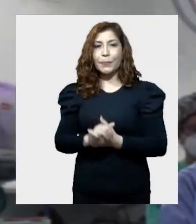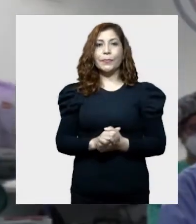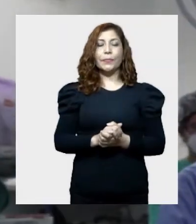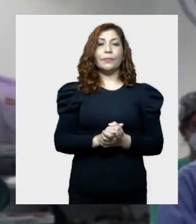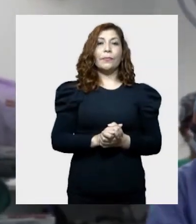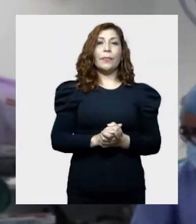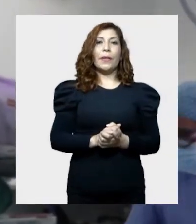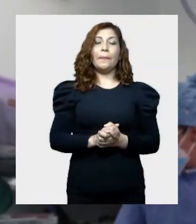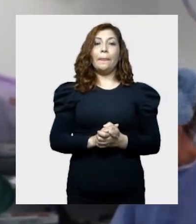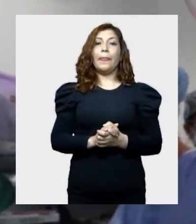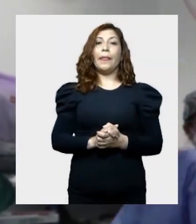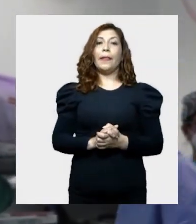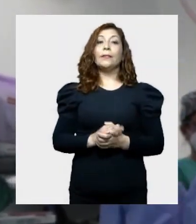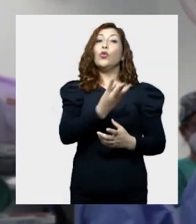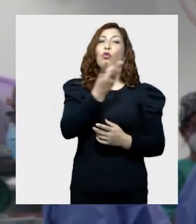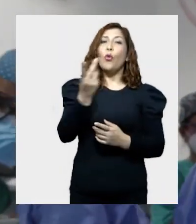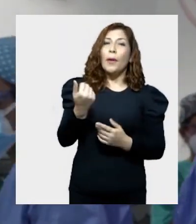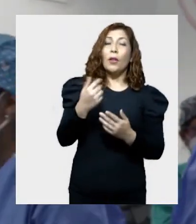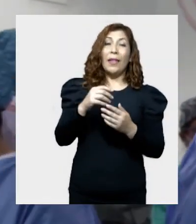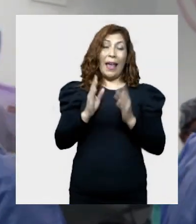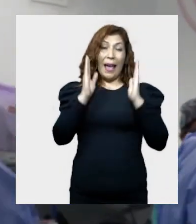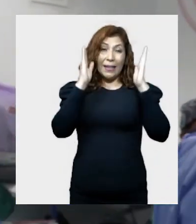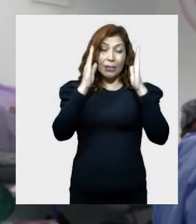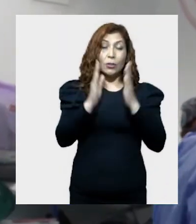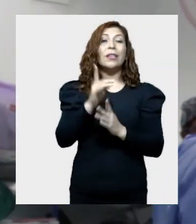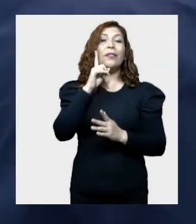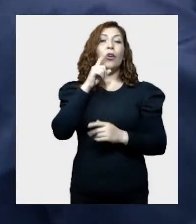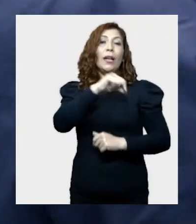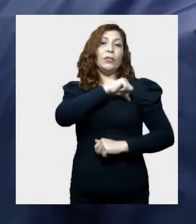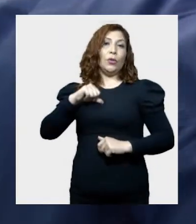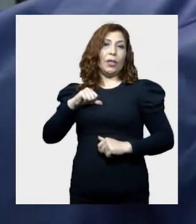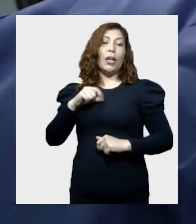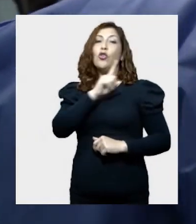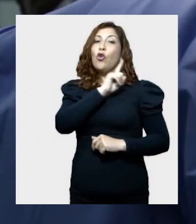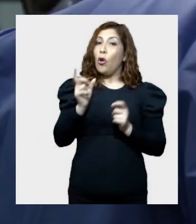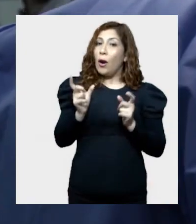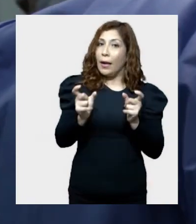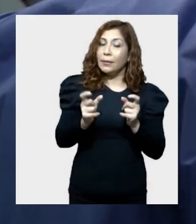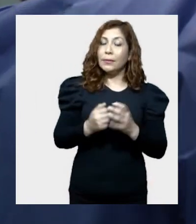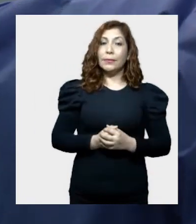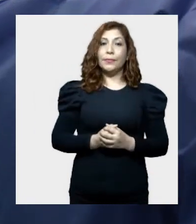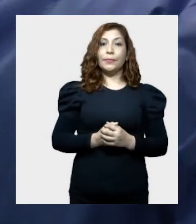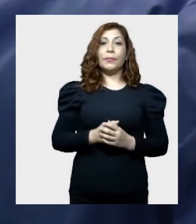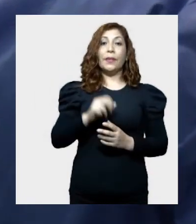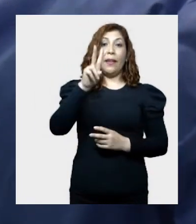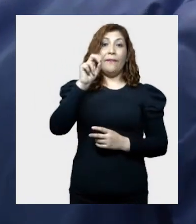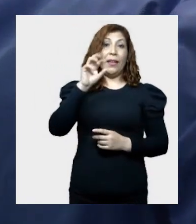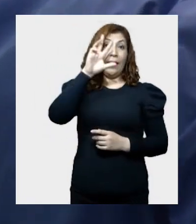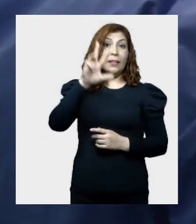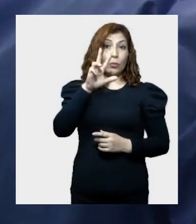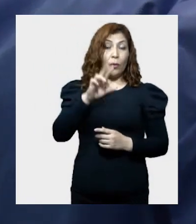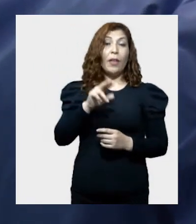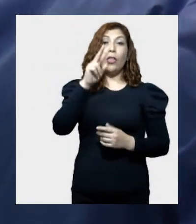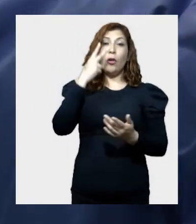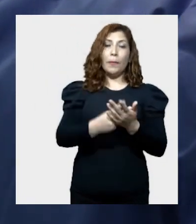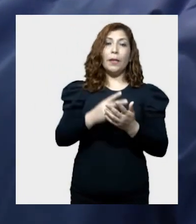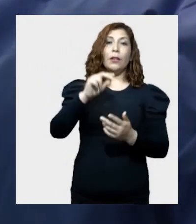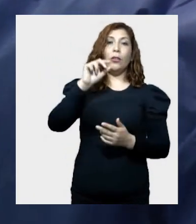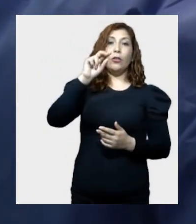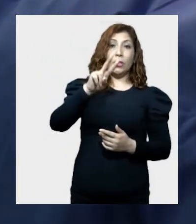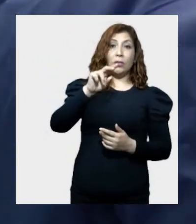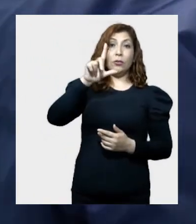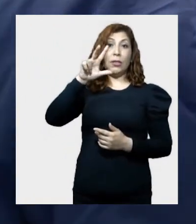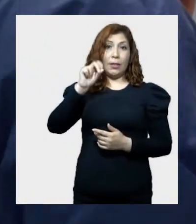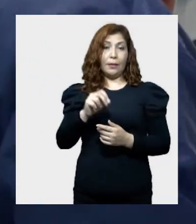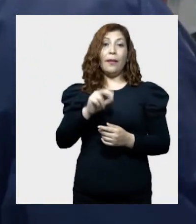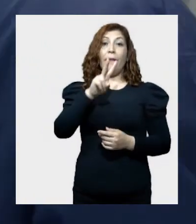valor sensible en las prestaciones tiene que ver con las cirugías no oncológicas. En 2019 fueron 2.270